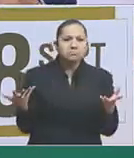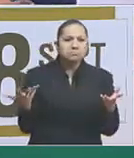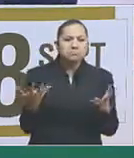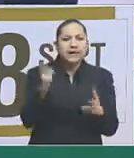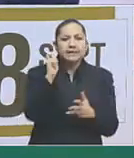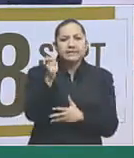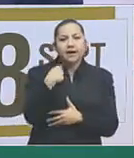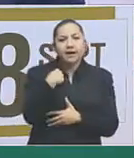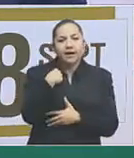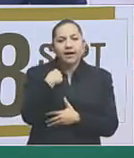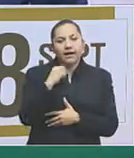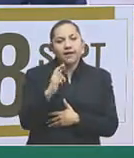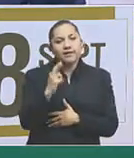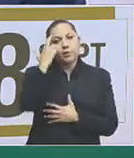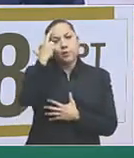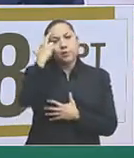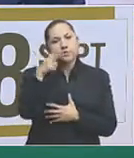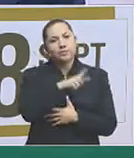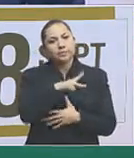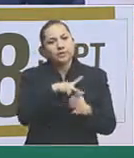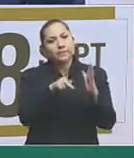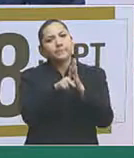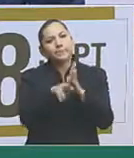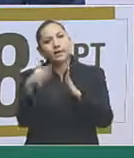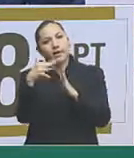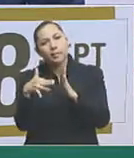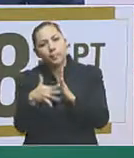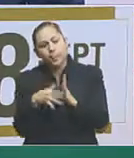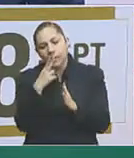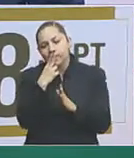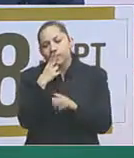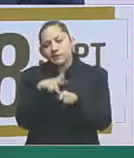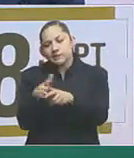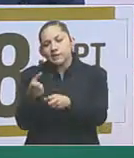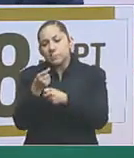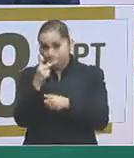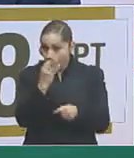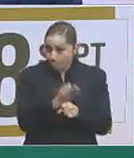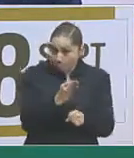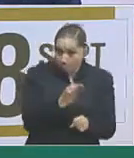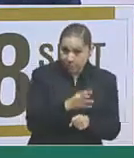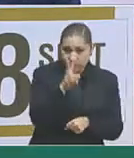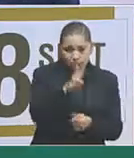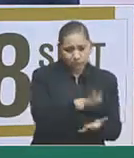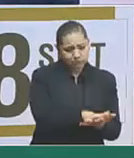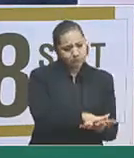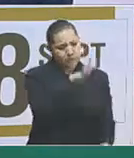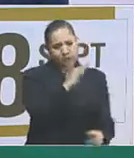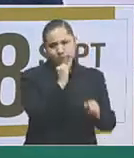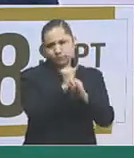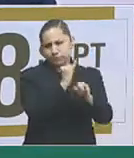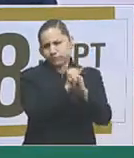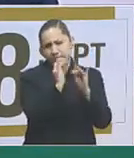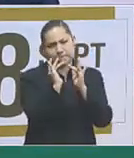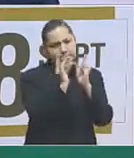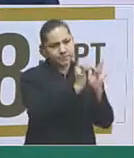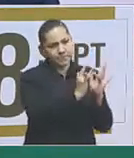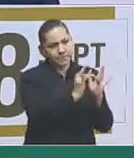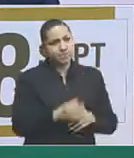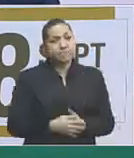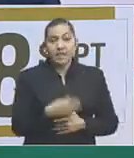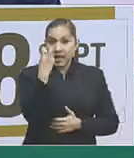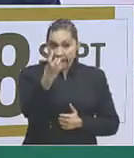lo que han ya todo se hace de manera digital y estas alertas generan tendencias en la